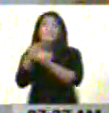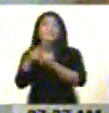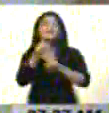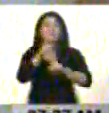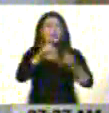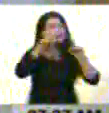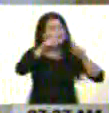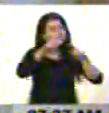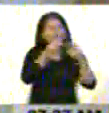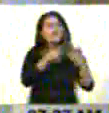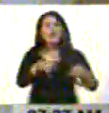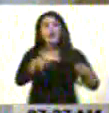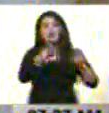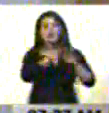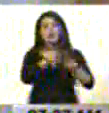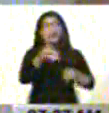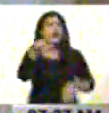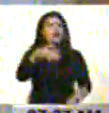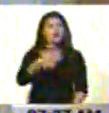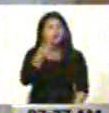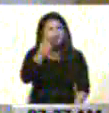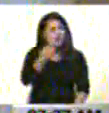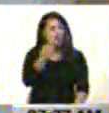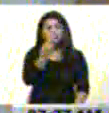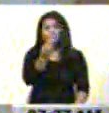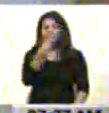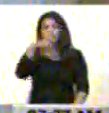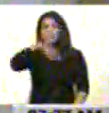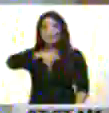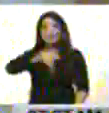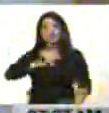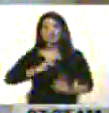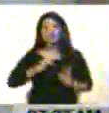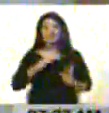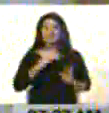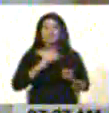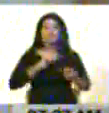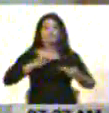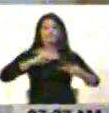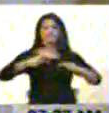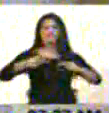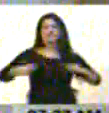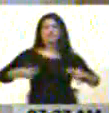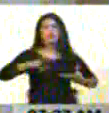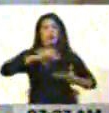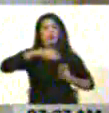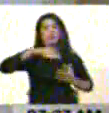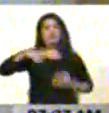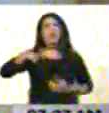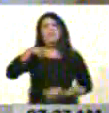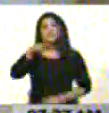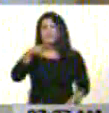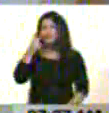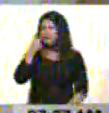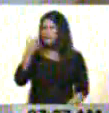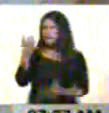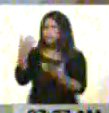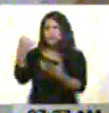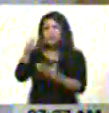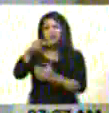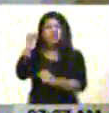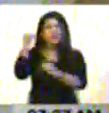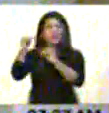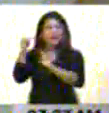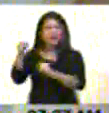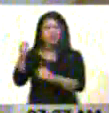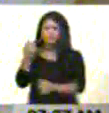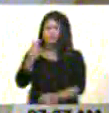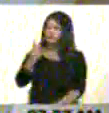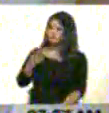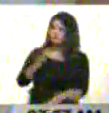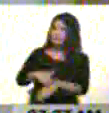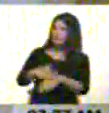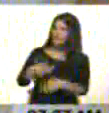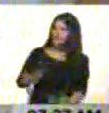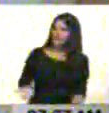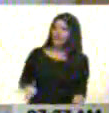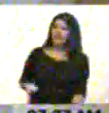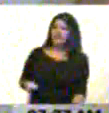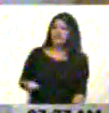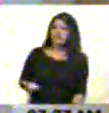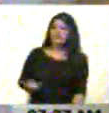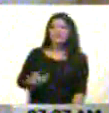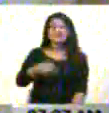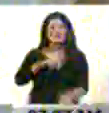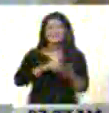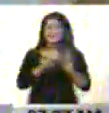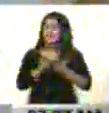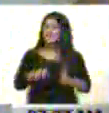mucho de antivalores en esto. Cuando tú ves la atrocidad de homicidios, la atrocidad de cómo hoy se están cometiendo